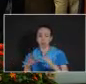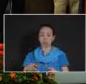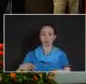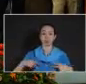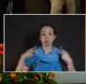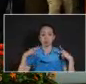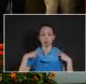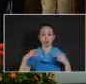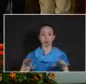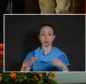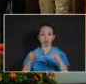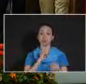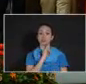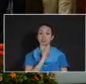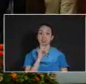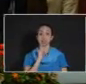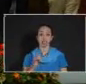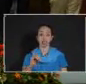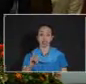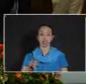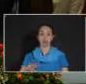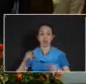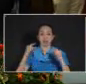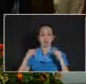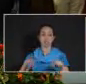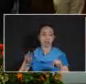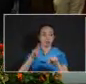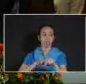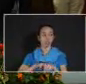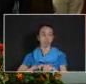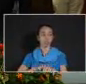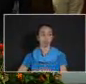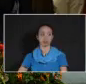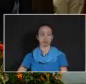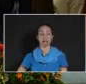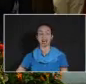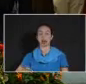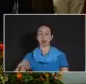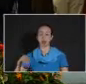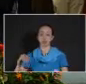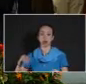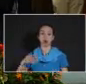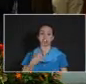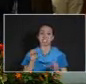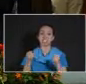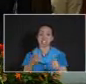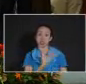israelitas. Mientras más los oprimían, más se multiplicaban.